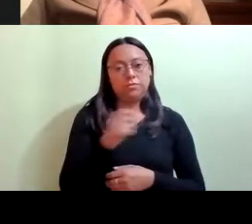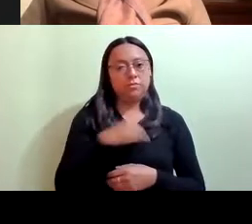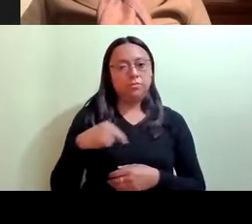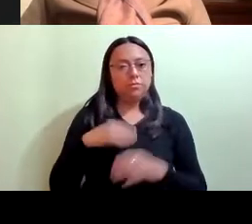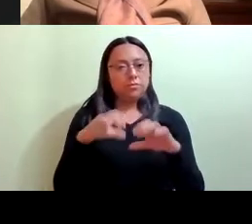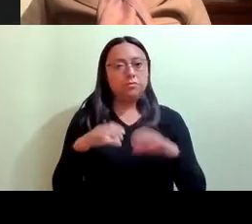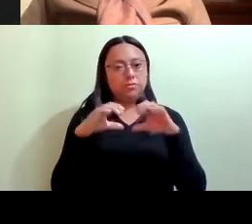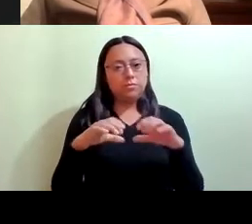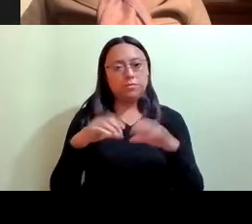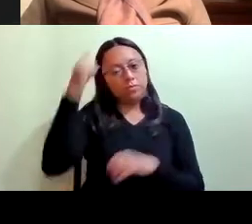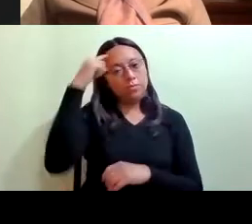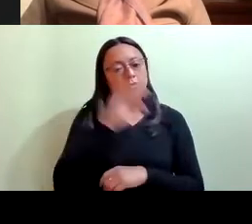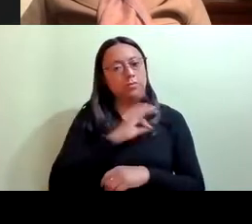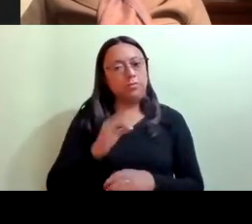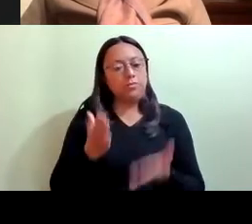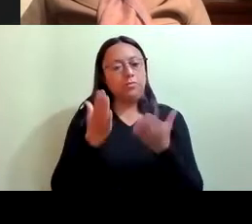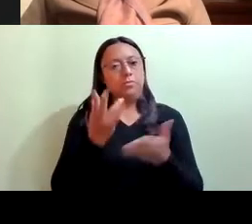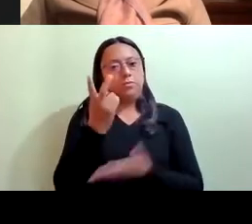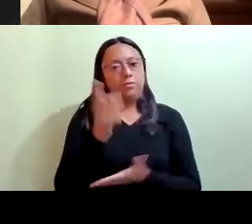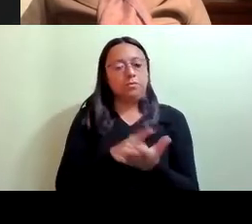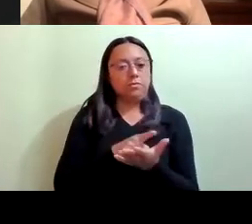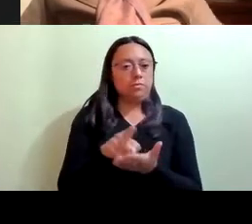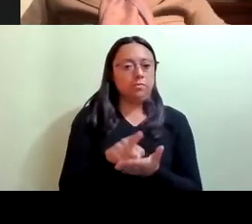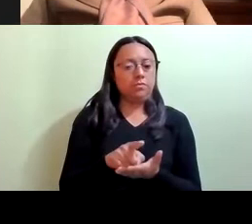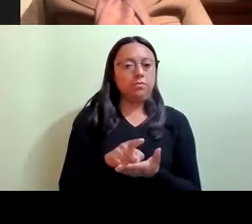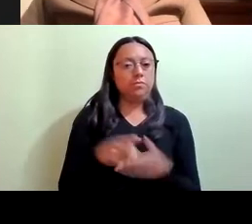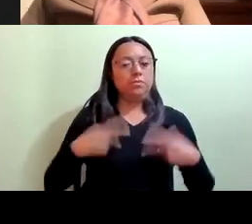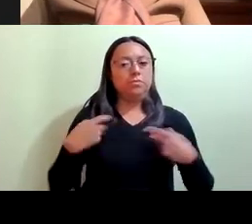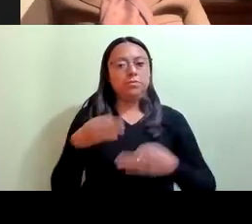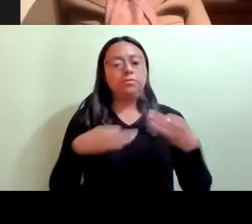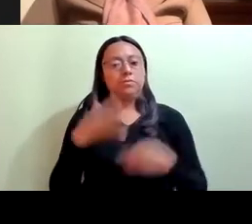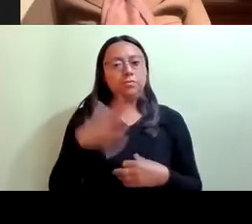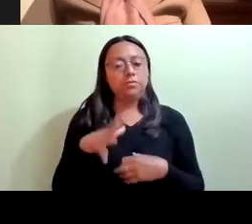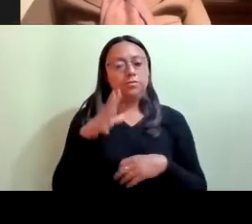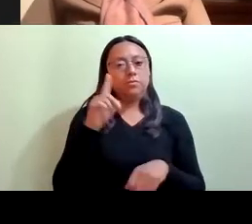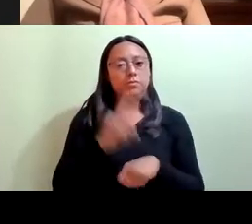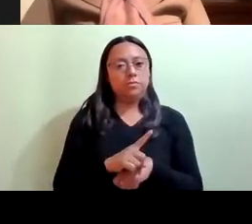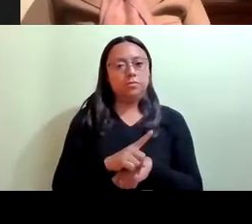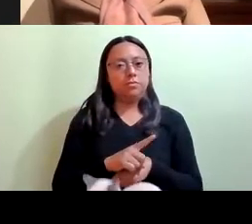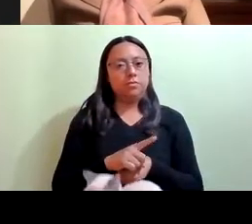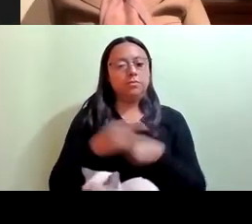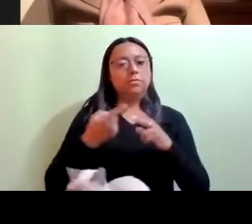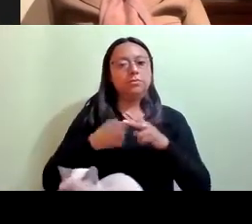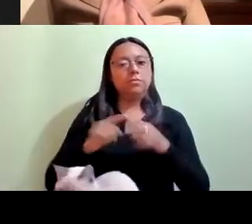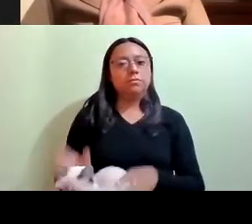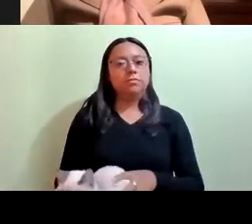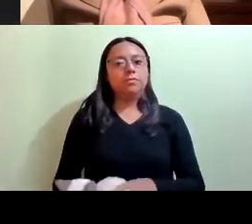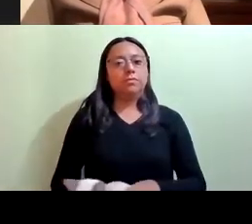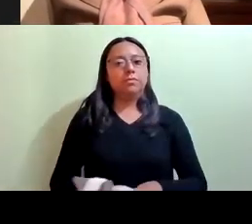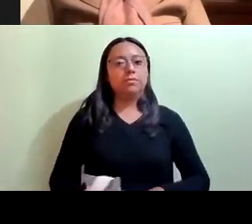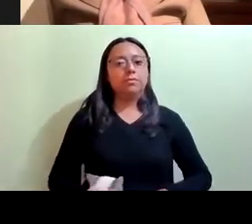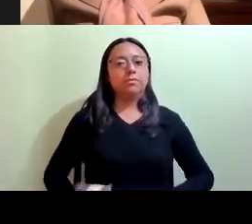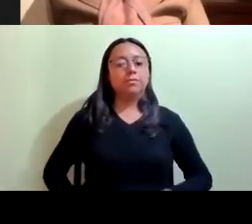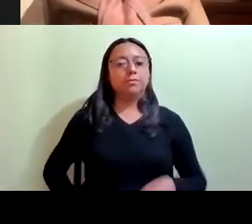de darle ese derecho a los ciudadanos de los 10 días que corren a partir de la publicación, como bien se dice, de la